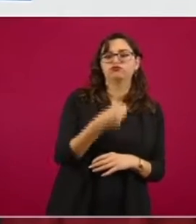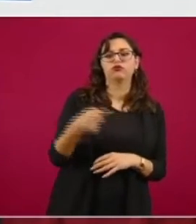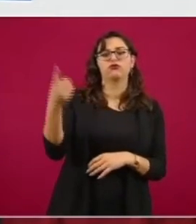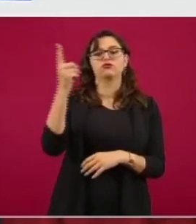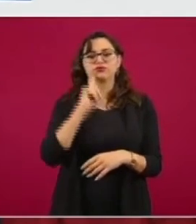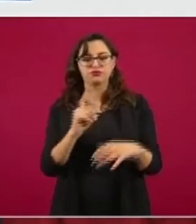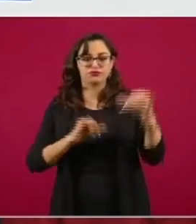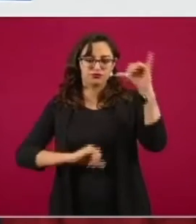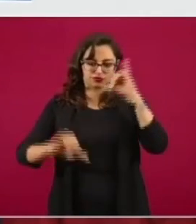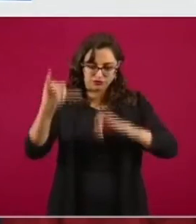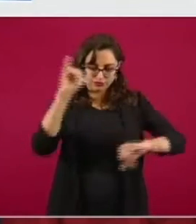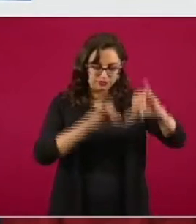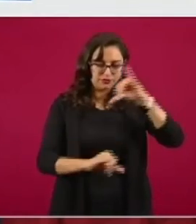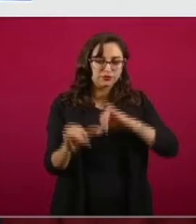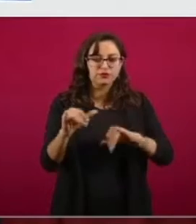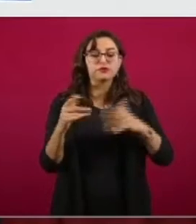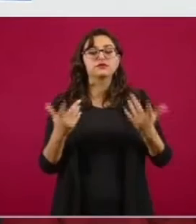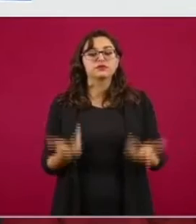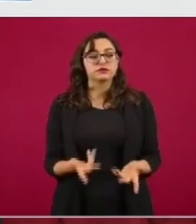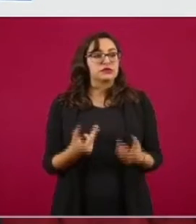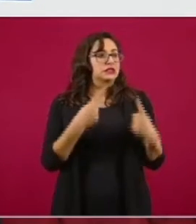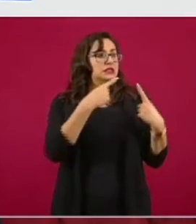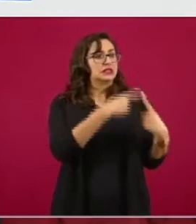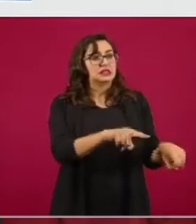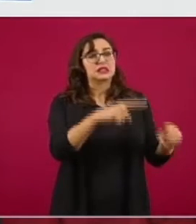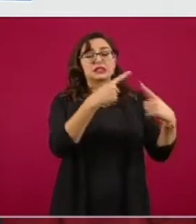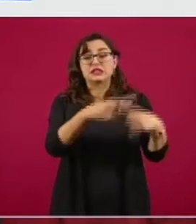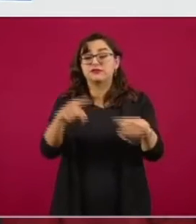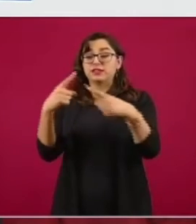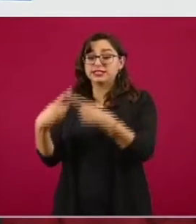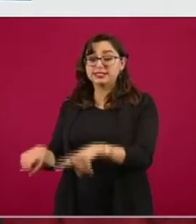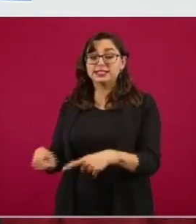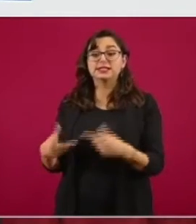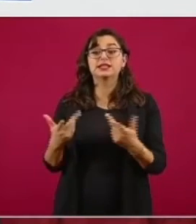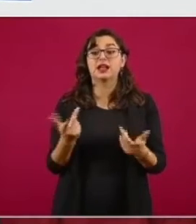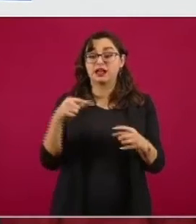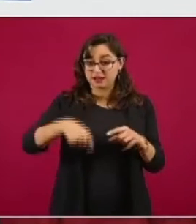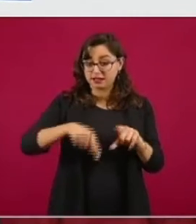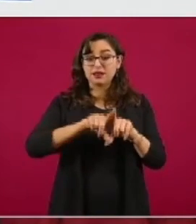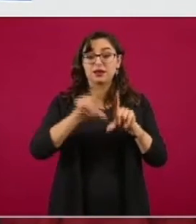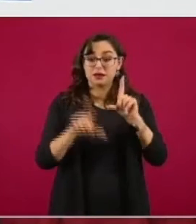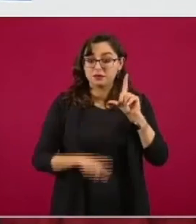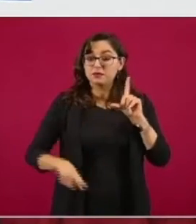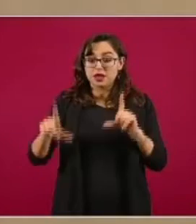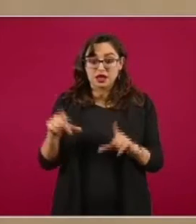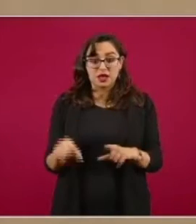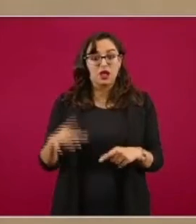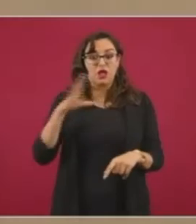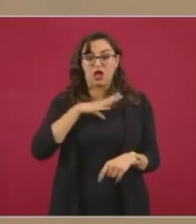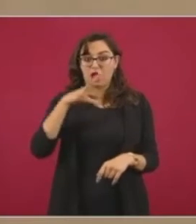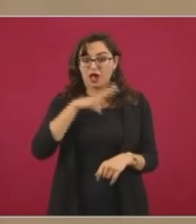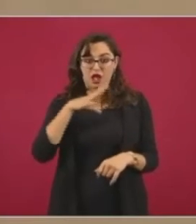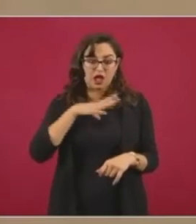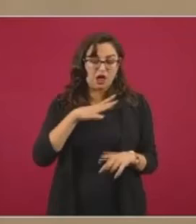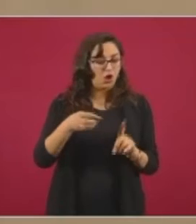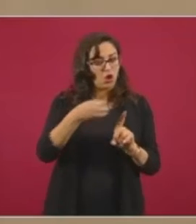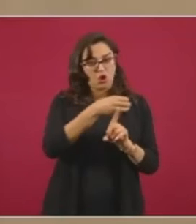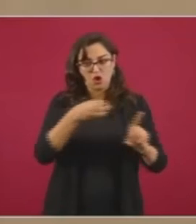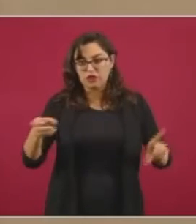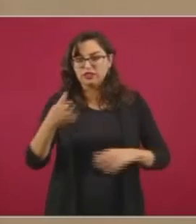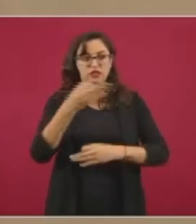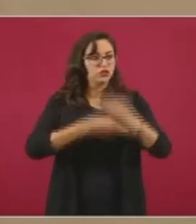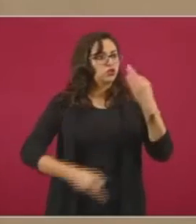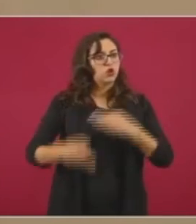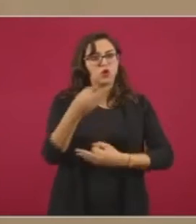Referencia Epidemiológicos, de los laboratorios de salud pública, de la Red Nacional de Laboratorios de Salud Pública en todo